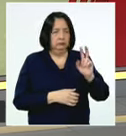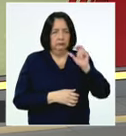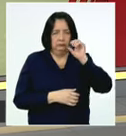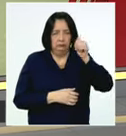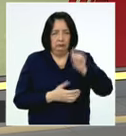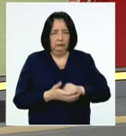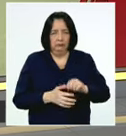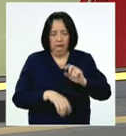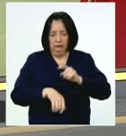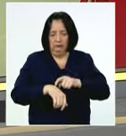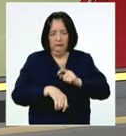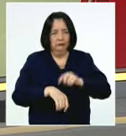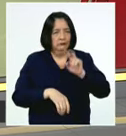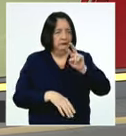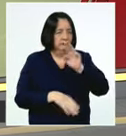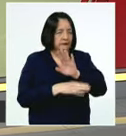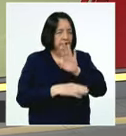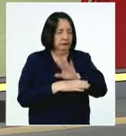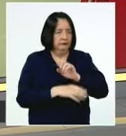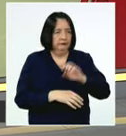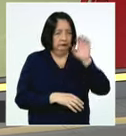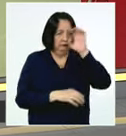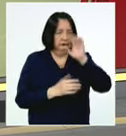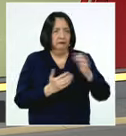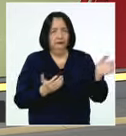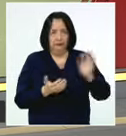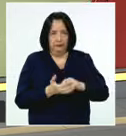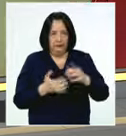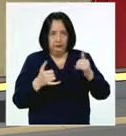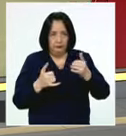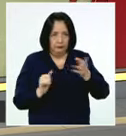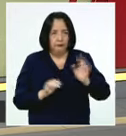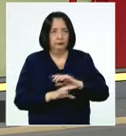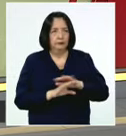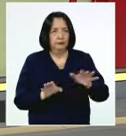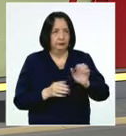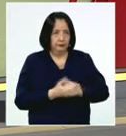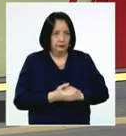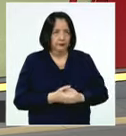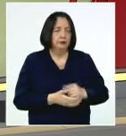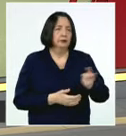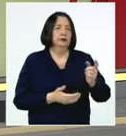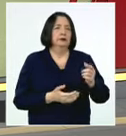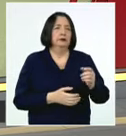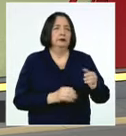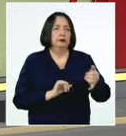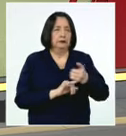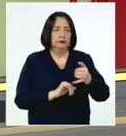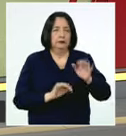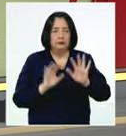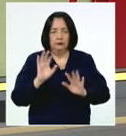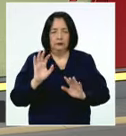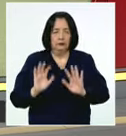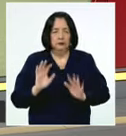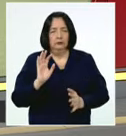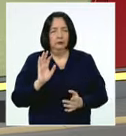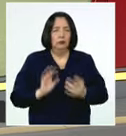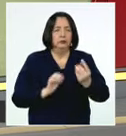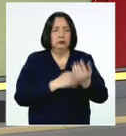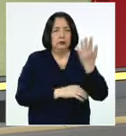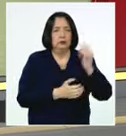a las 2 de la tarde por la Eurocopa. Más partidos para cerrar los cuartos de final el día sábado 11 de la mañana, muy